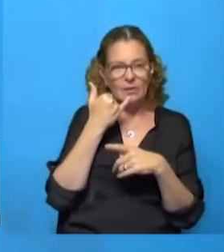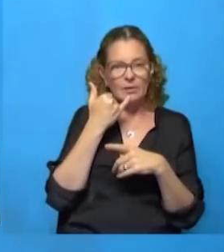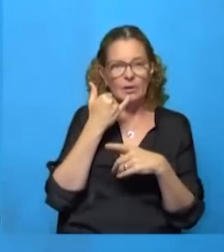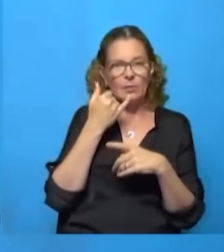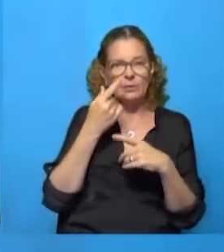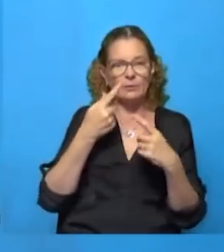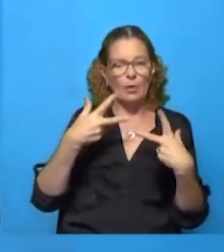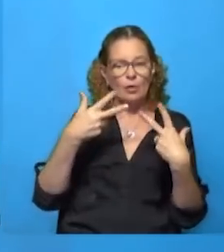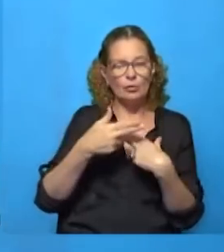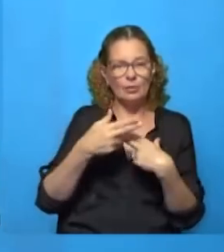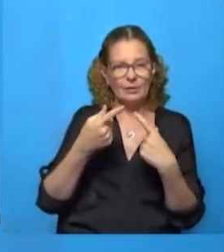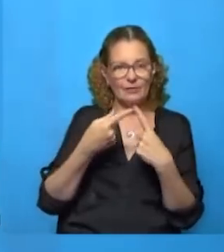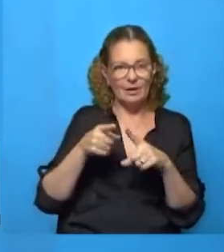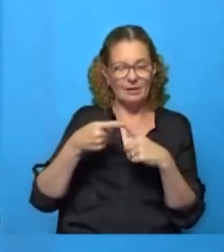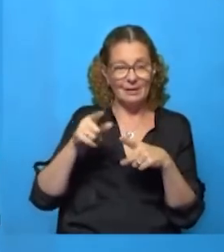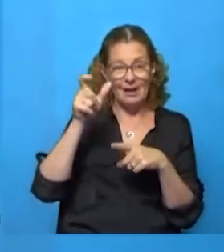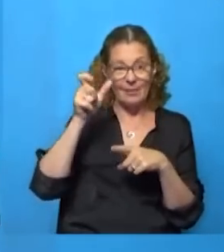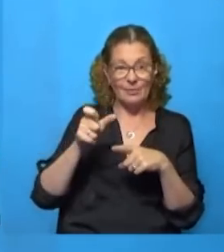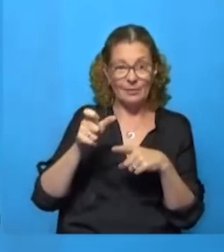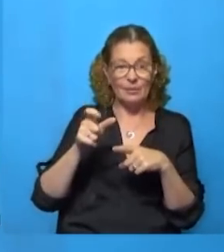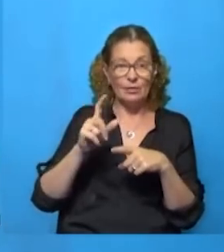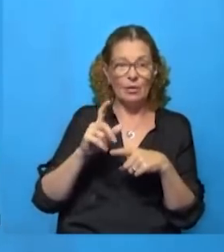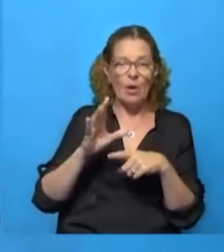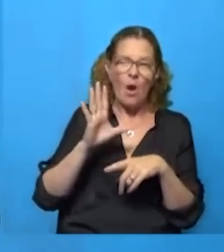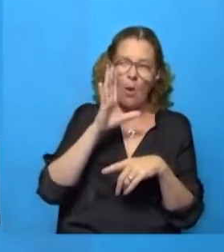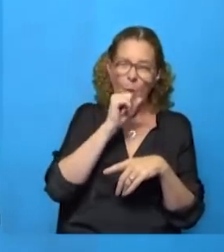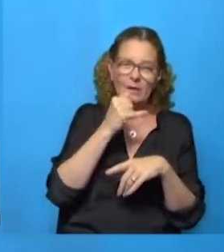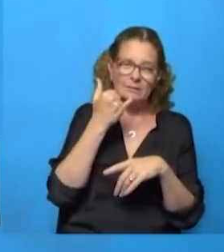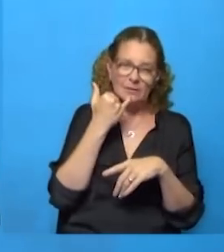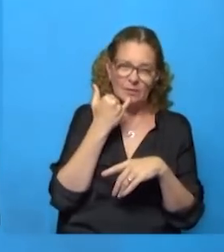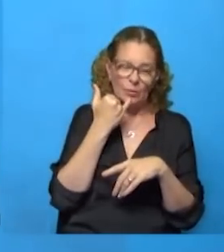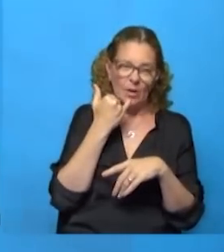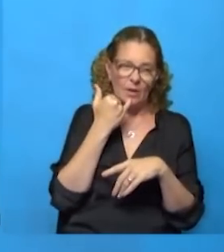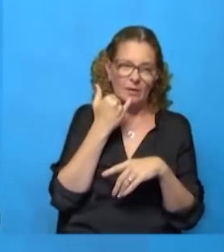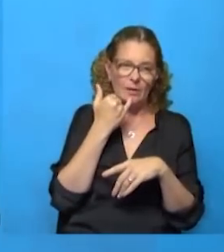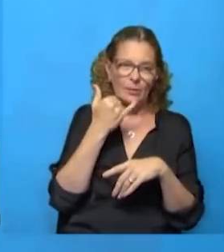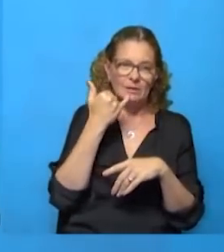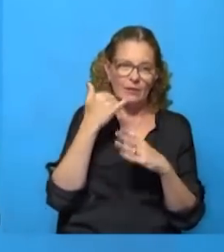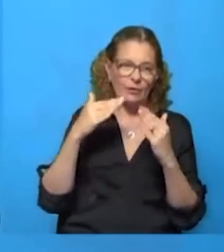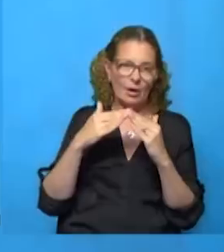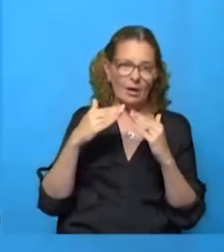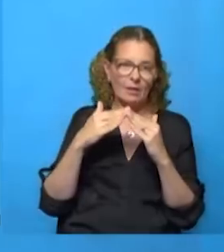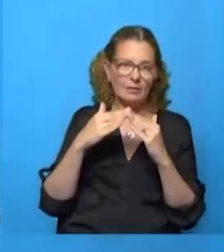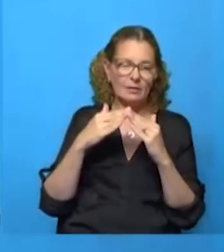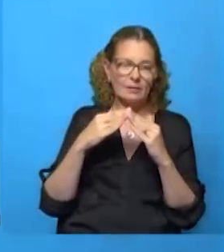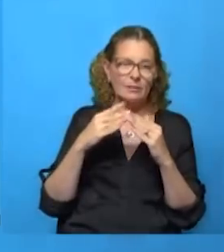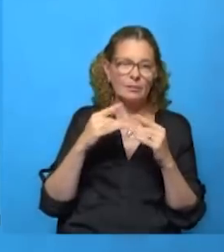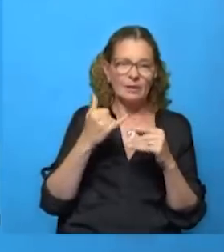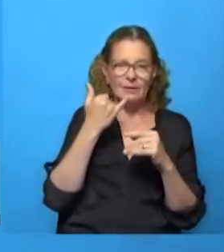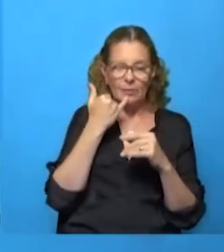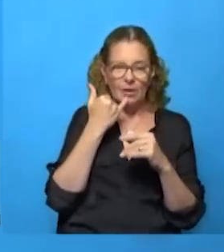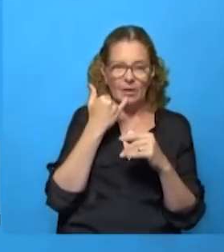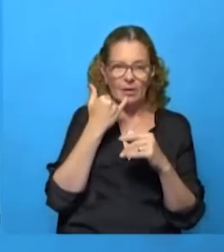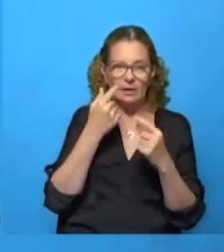niveles de interrupción distintos la gente soporta menos en el celular que en el teléfono fijo entre otras cosas porque el celular